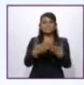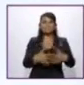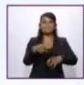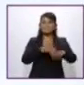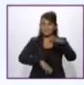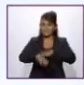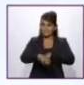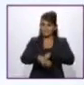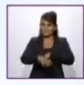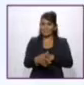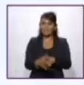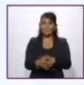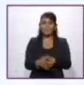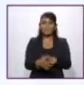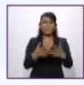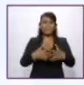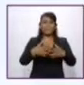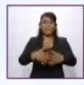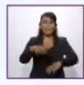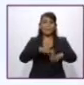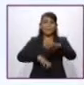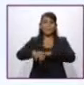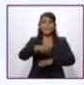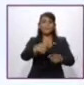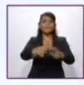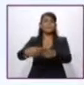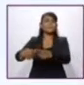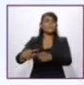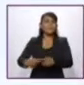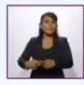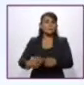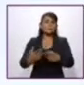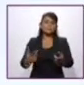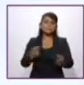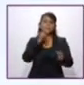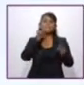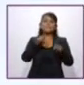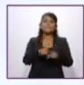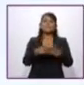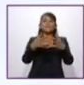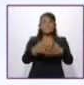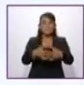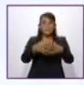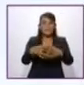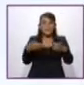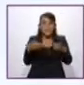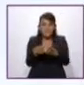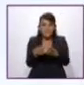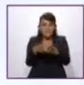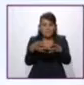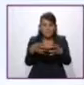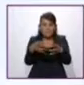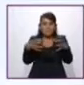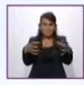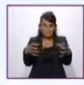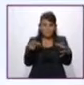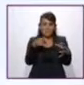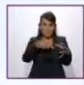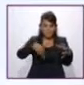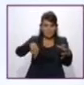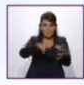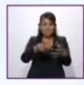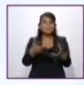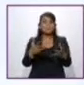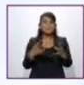empresarios. ¿Quiénes generan el empleo en nuestro estado? Las micro, medianas y pequeñas empresas. Entonces, con ellos,